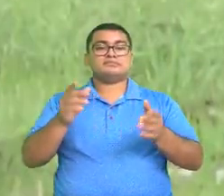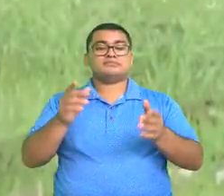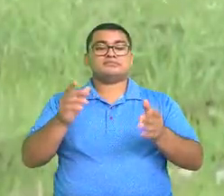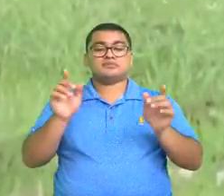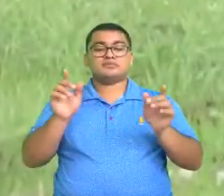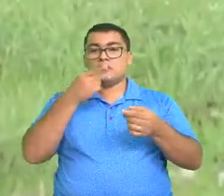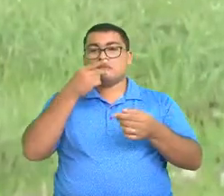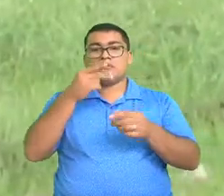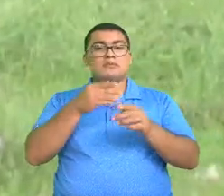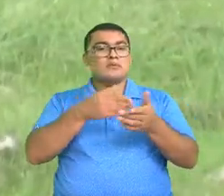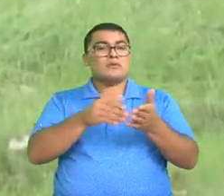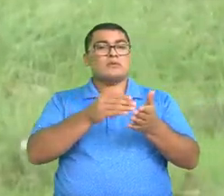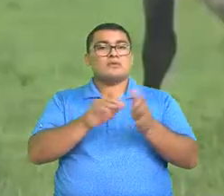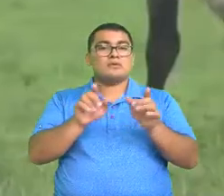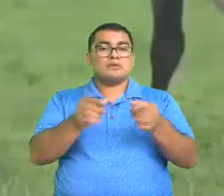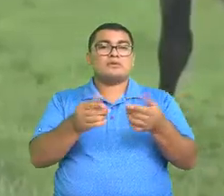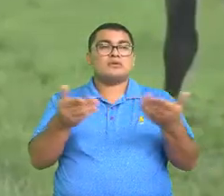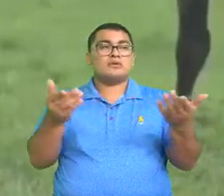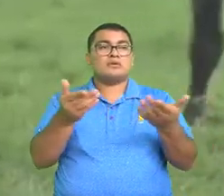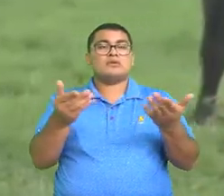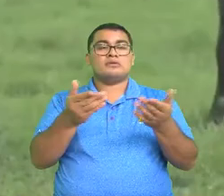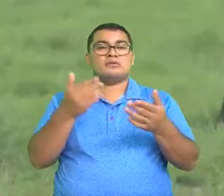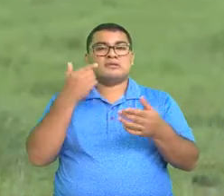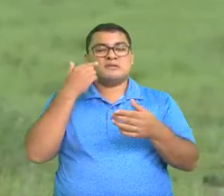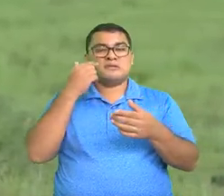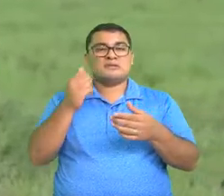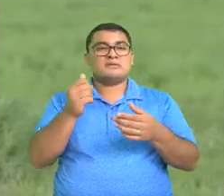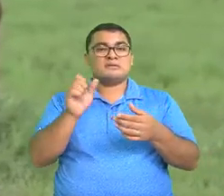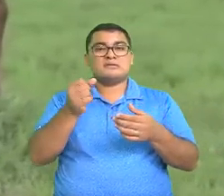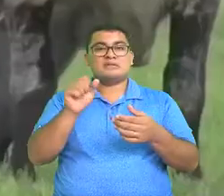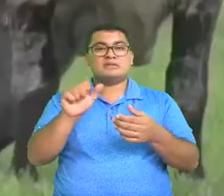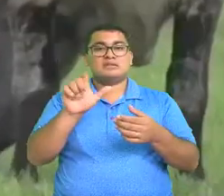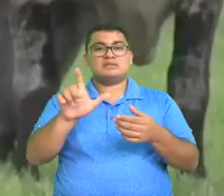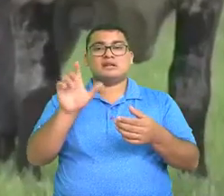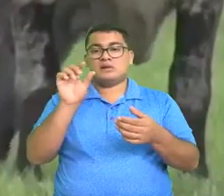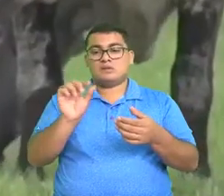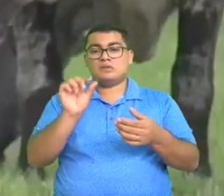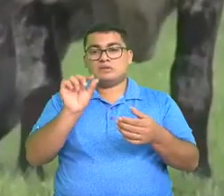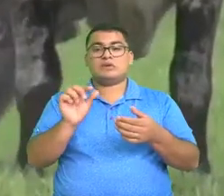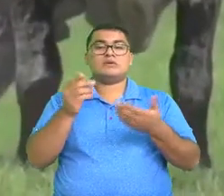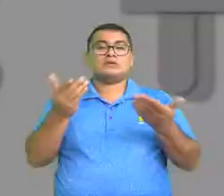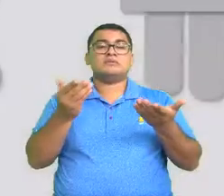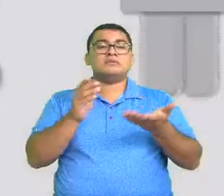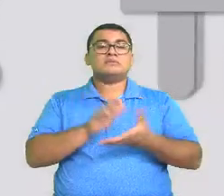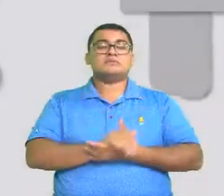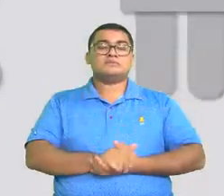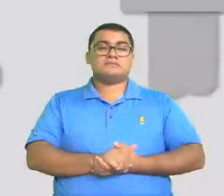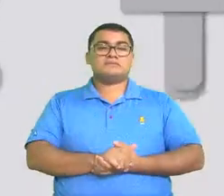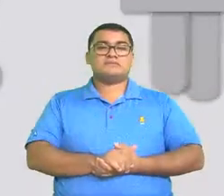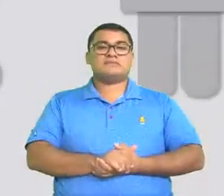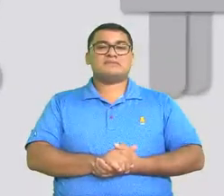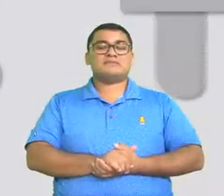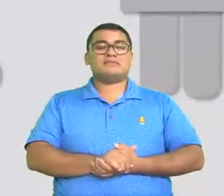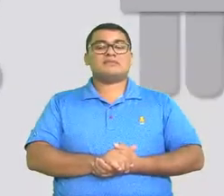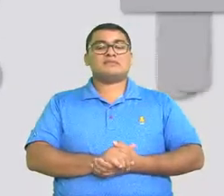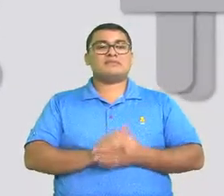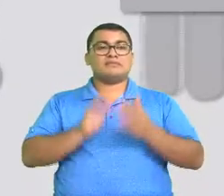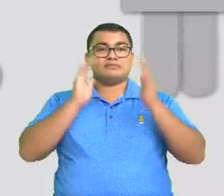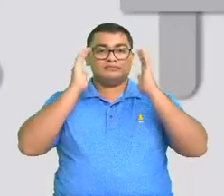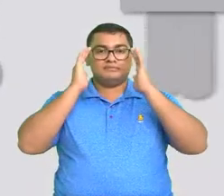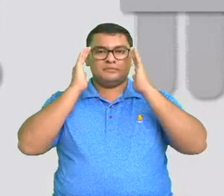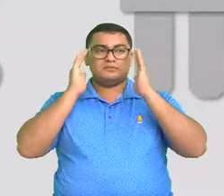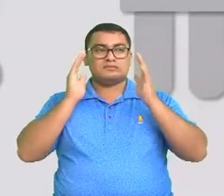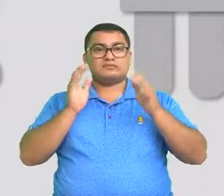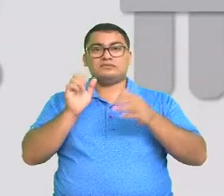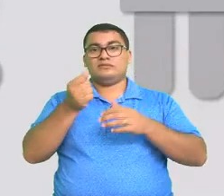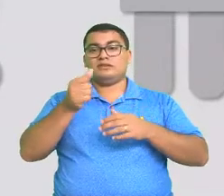o comúnmente como se le conoce, es menos salado. Menos sal. Menos salado. Y entonces a veces... Que el que tiene más